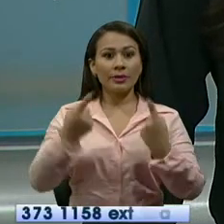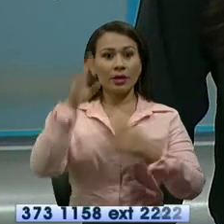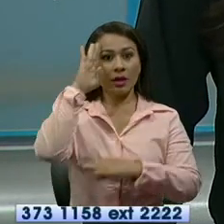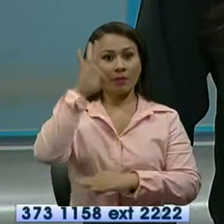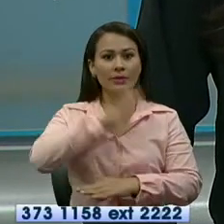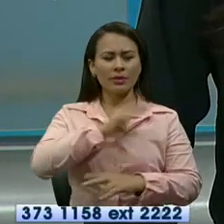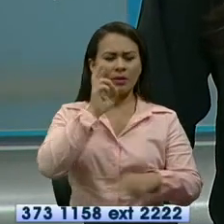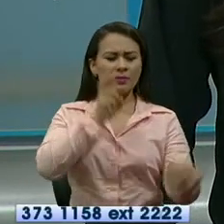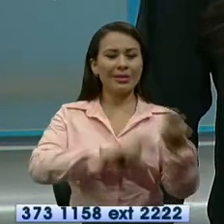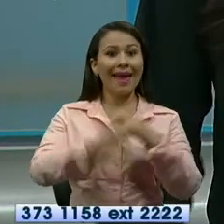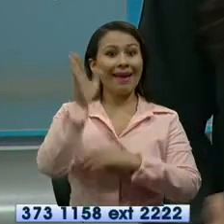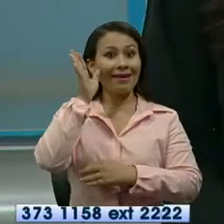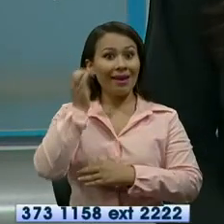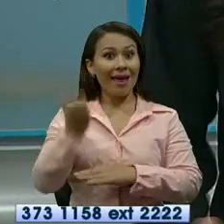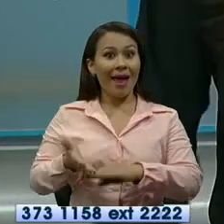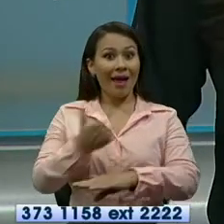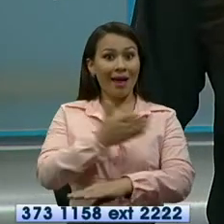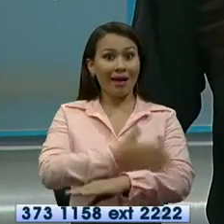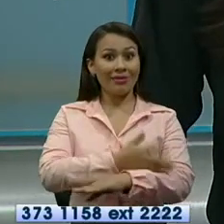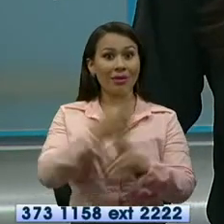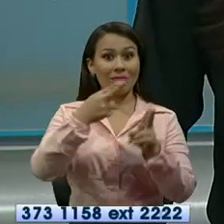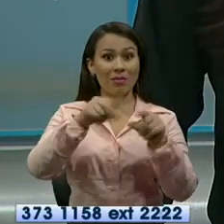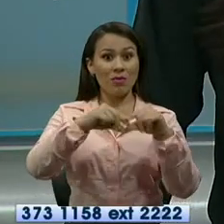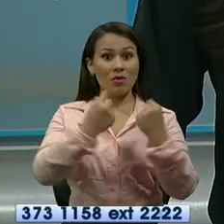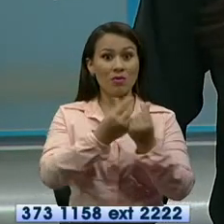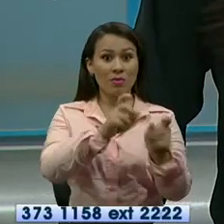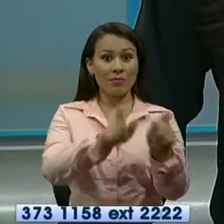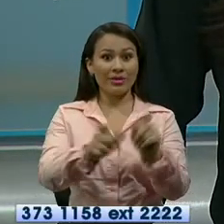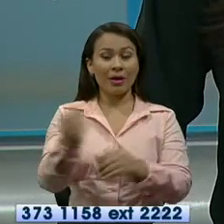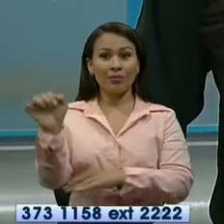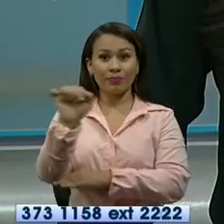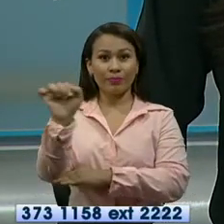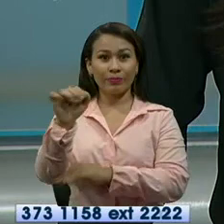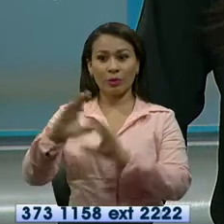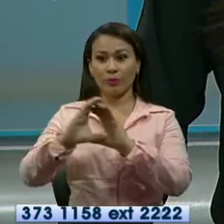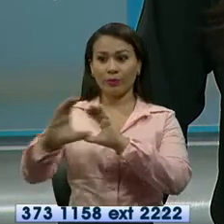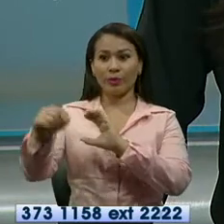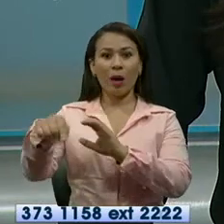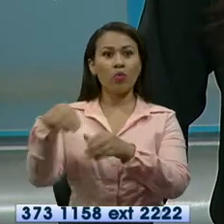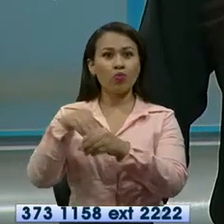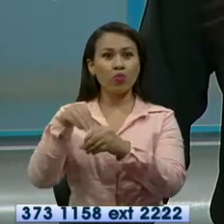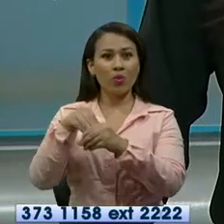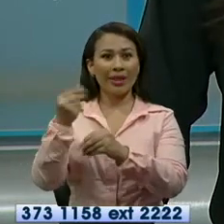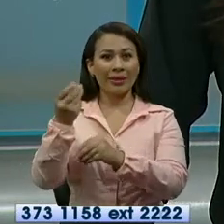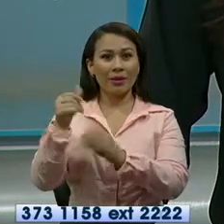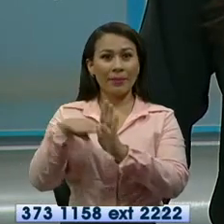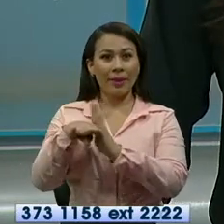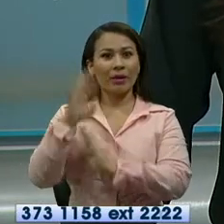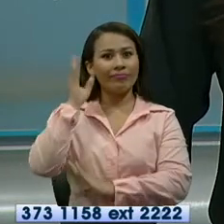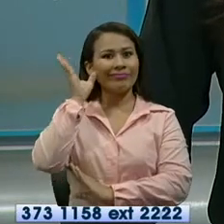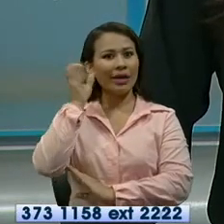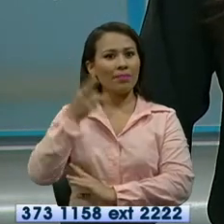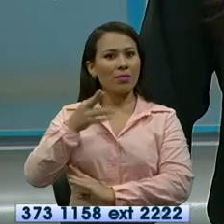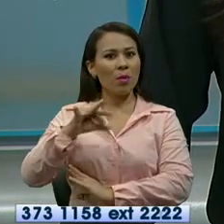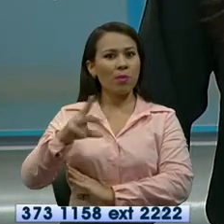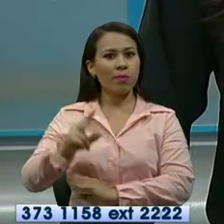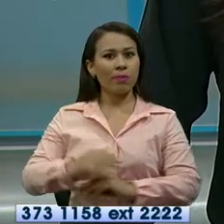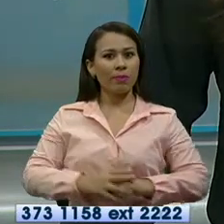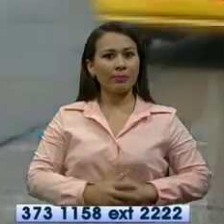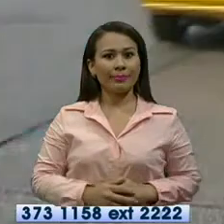la misma banda que días atrás asaltó a un camión blindado en la Ciudadela El Cóndor, en el norte de la urbe.